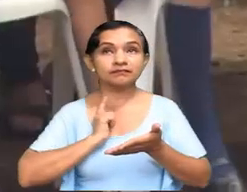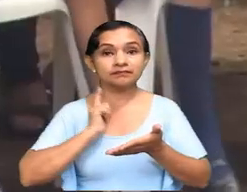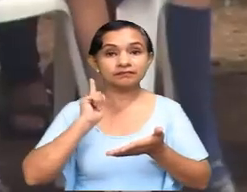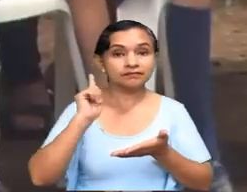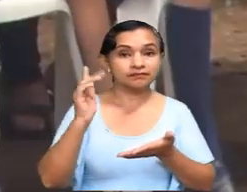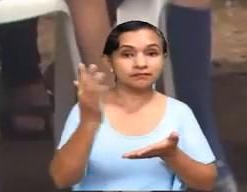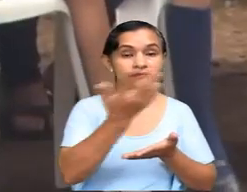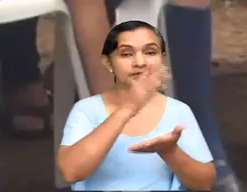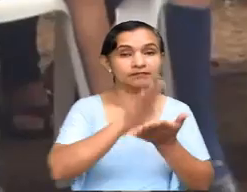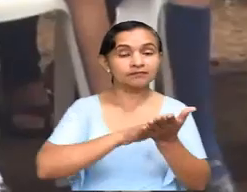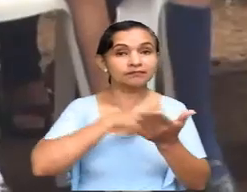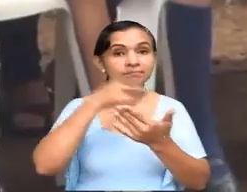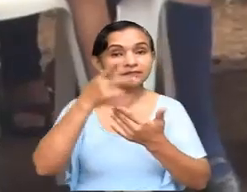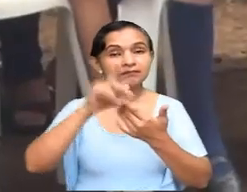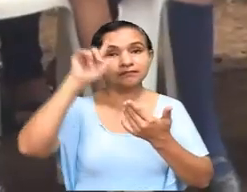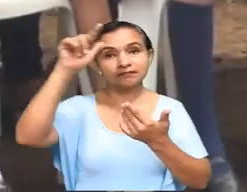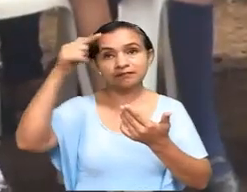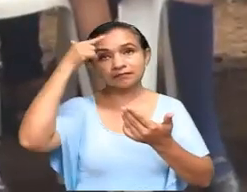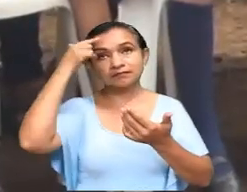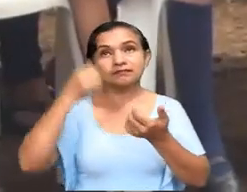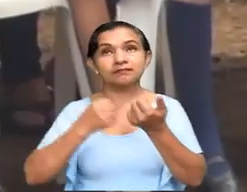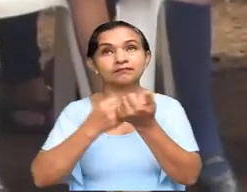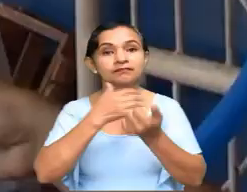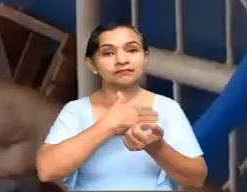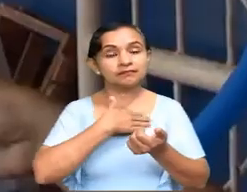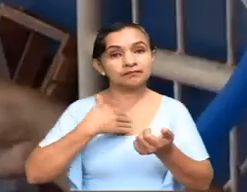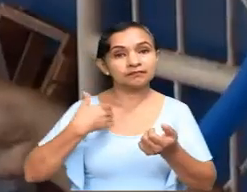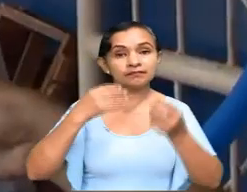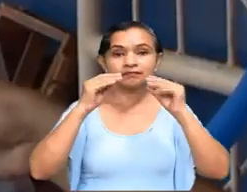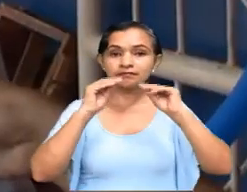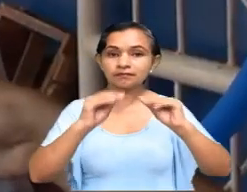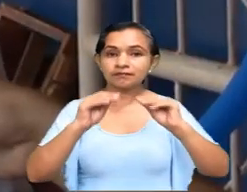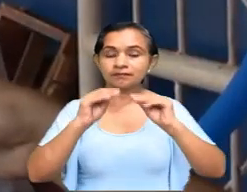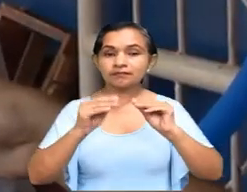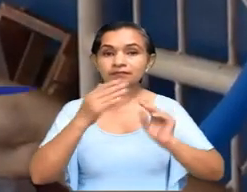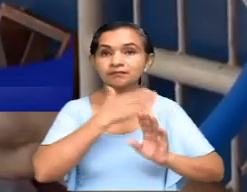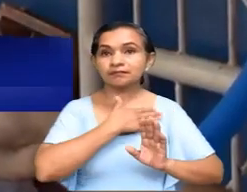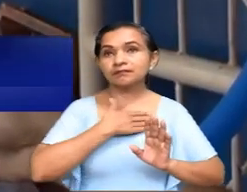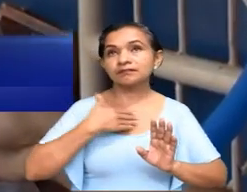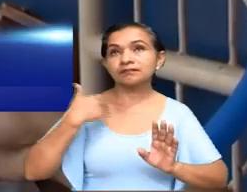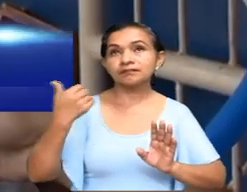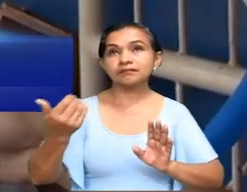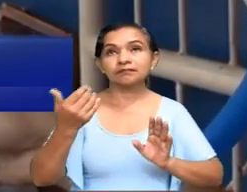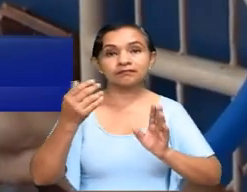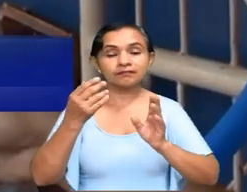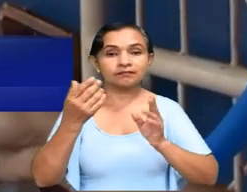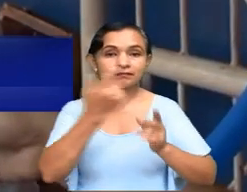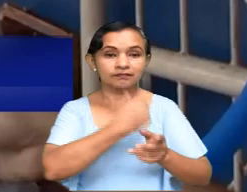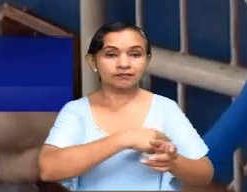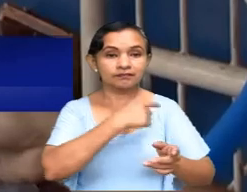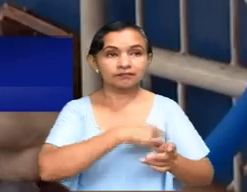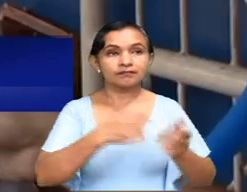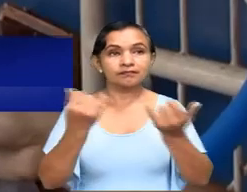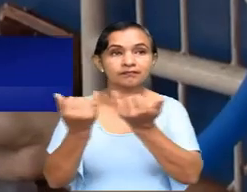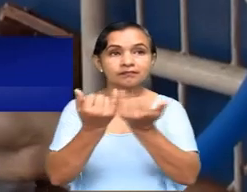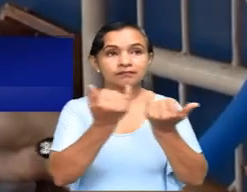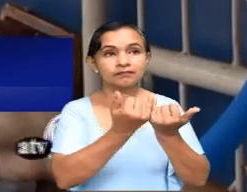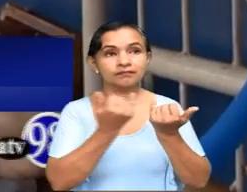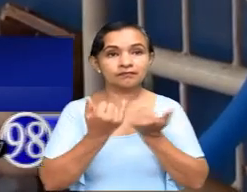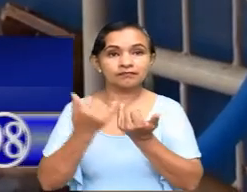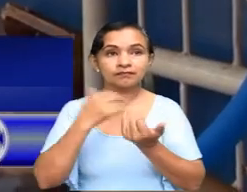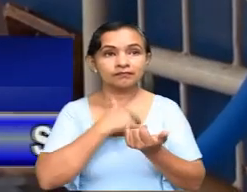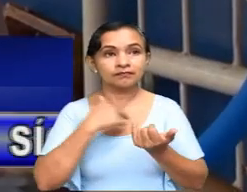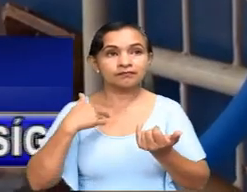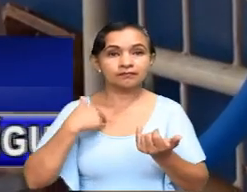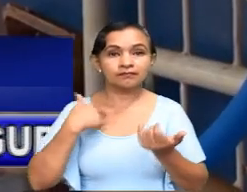los programas que nuestro gobierno impulsa para mejorar la calidad, esto de mejorar los ambientes escolares también es calidad